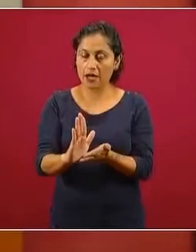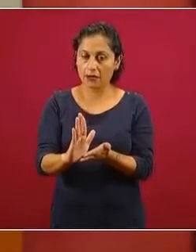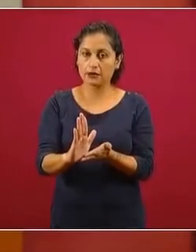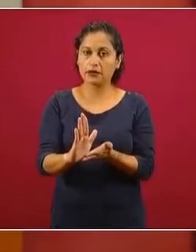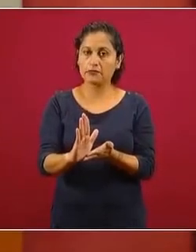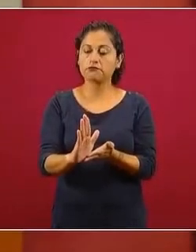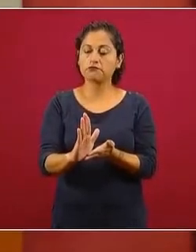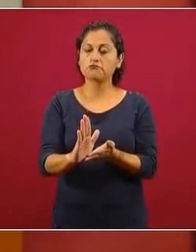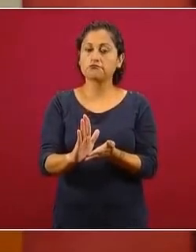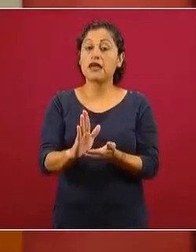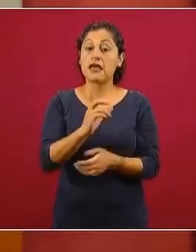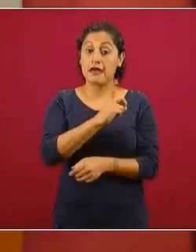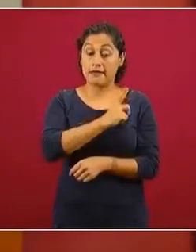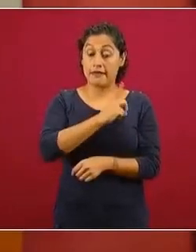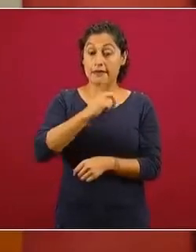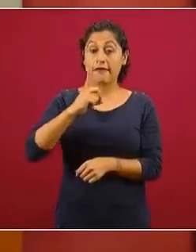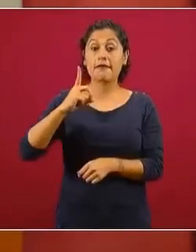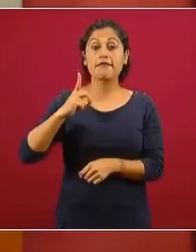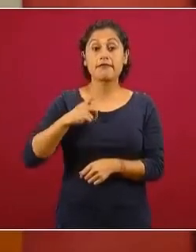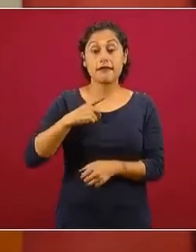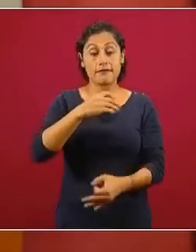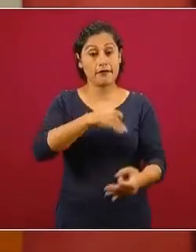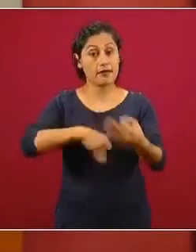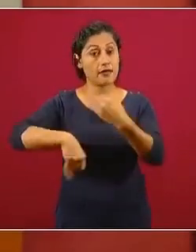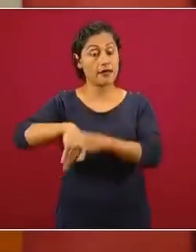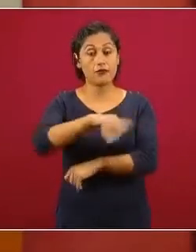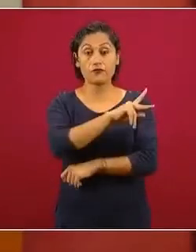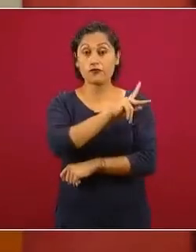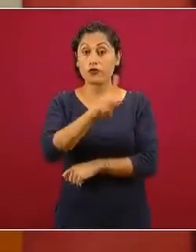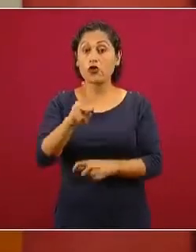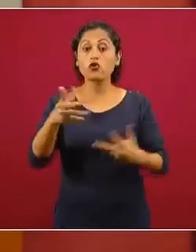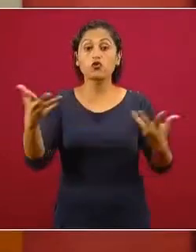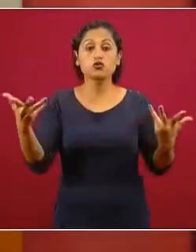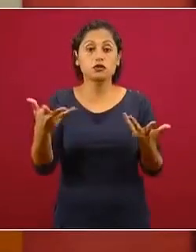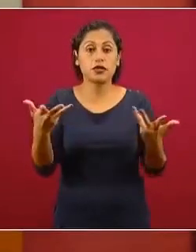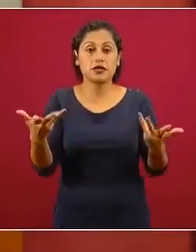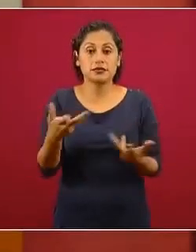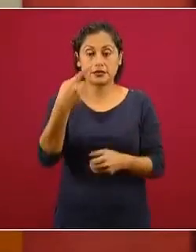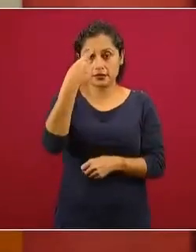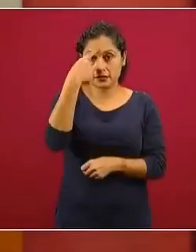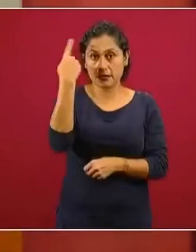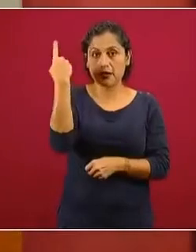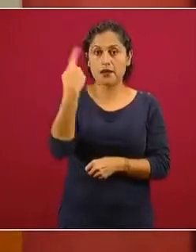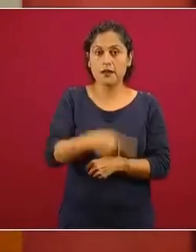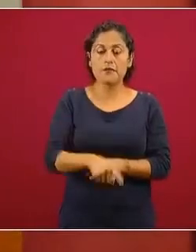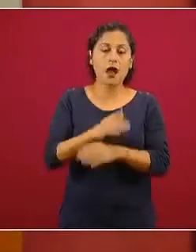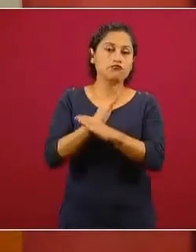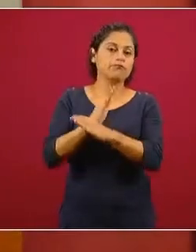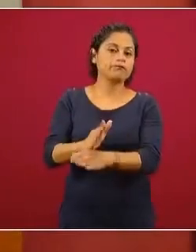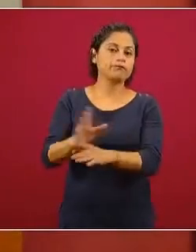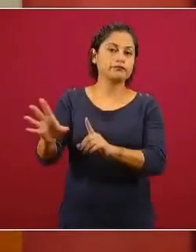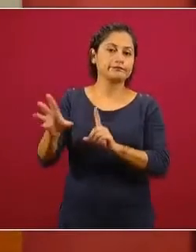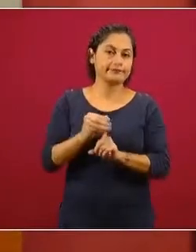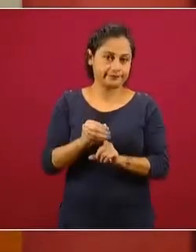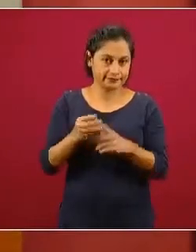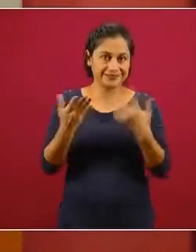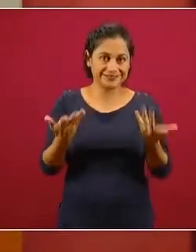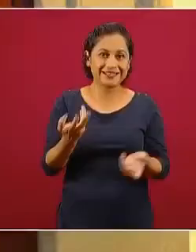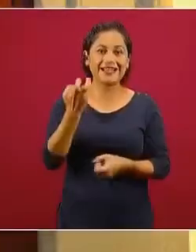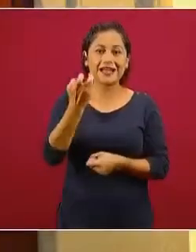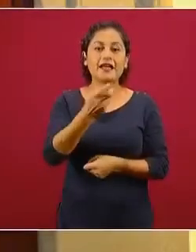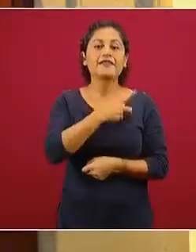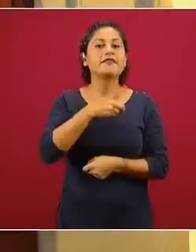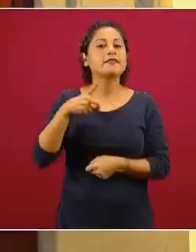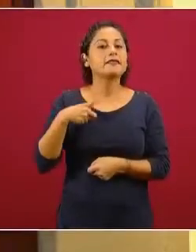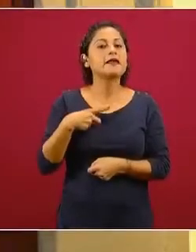particular, en lo personal podemos realizar para evitar los contagios deben implementarse en cada momento.